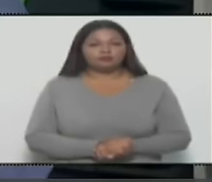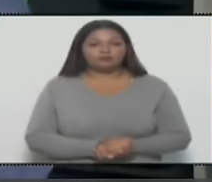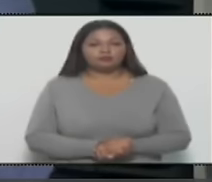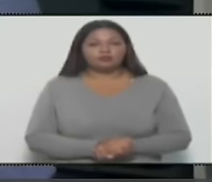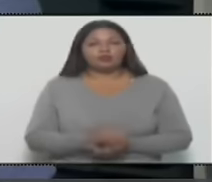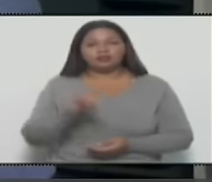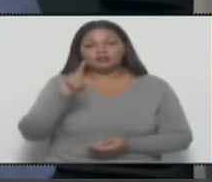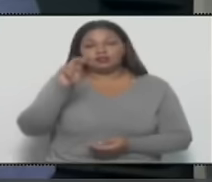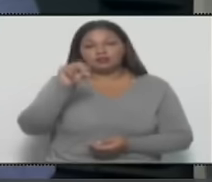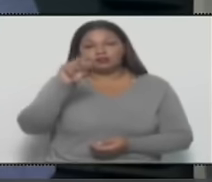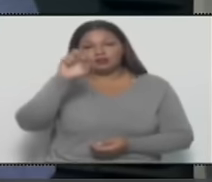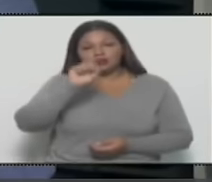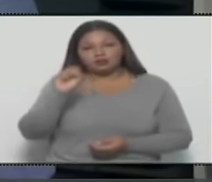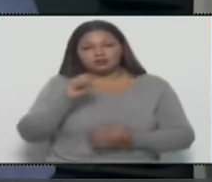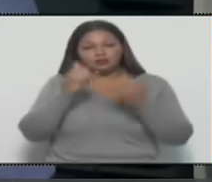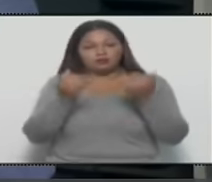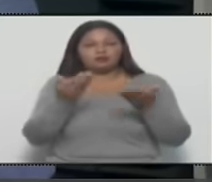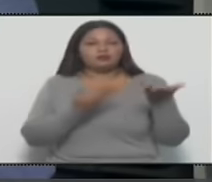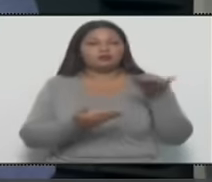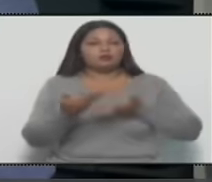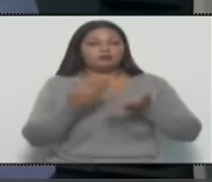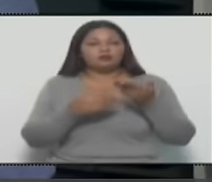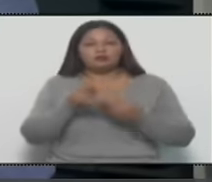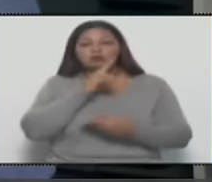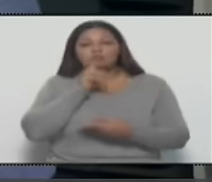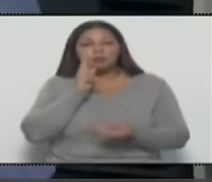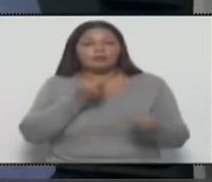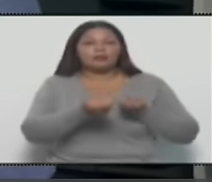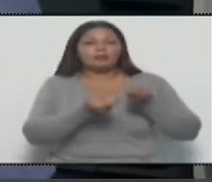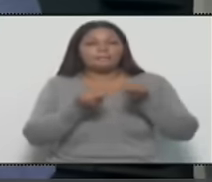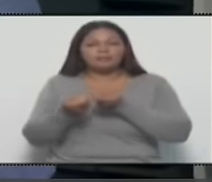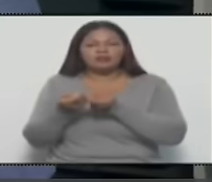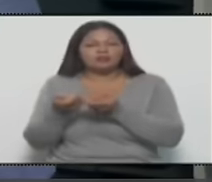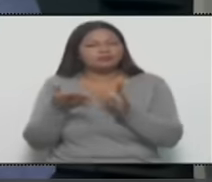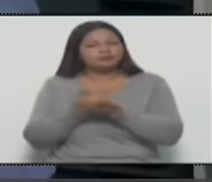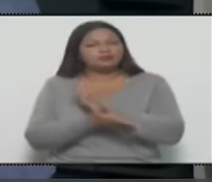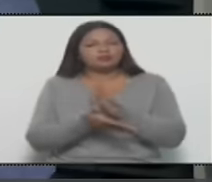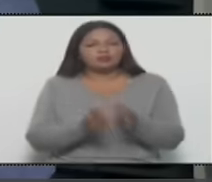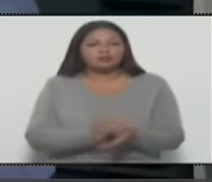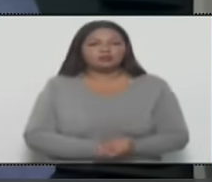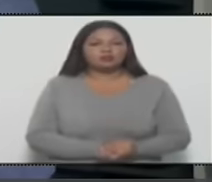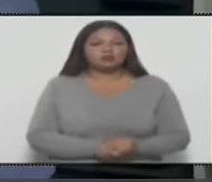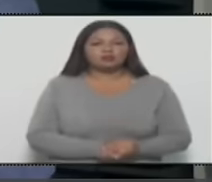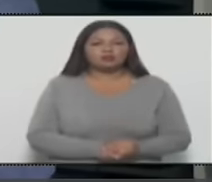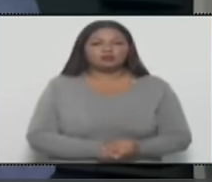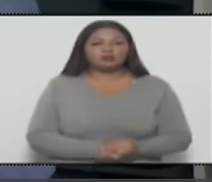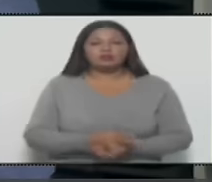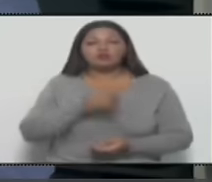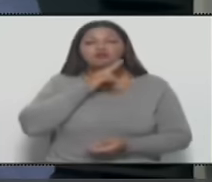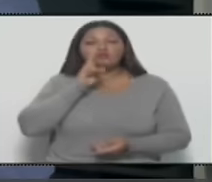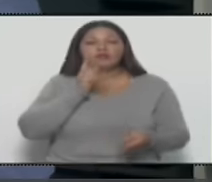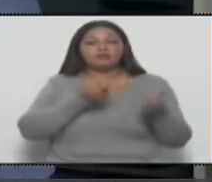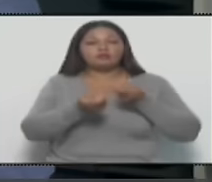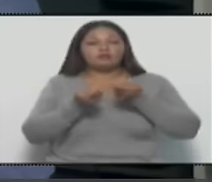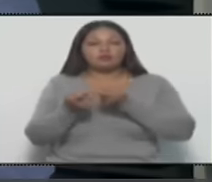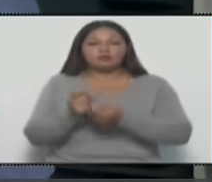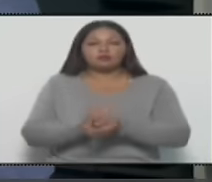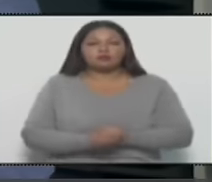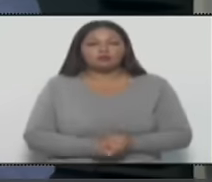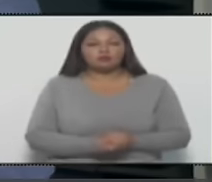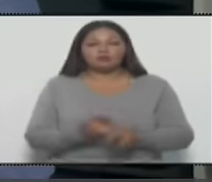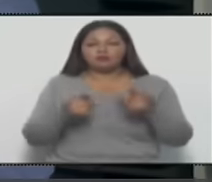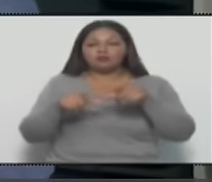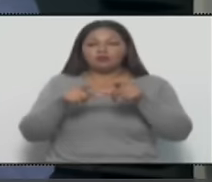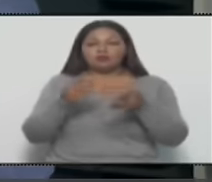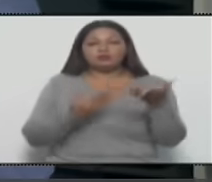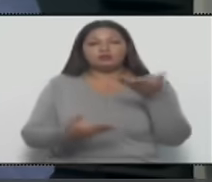Un DNS es un servidor de nombre de dominio. ¿Qué exactamente hace un servidor de nombre de dominio? Es una instancia que da un